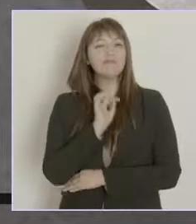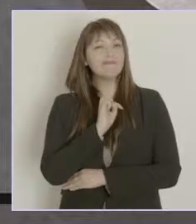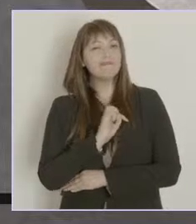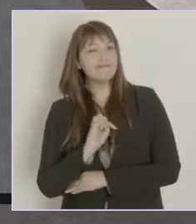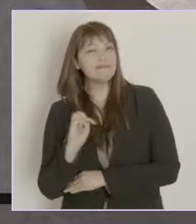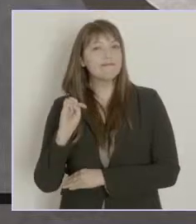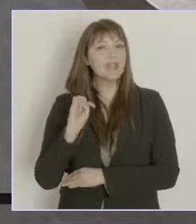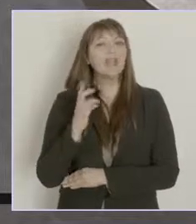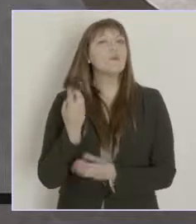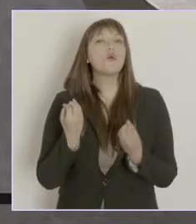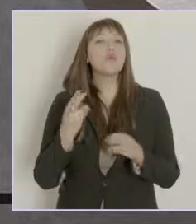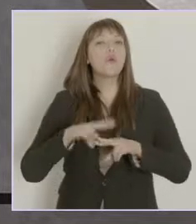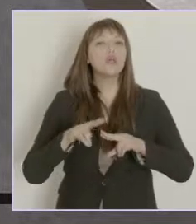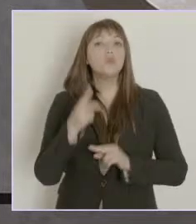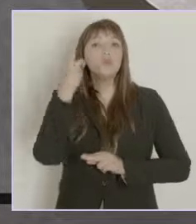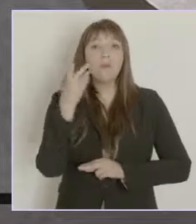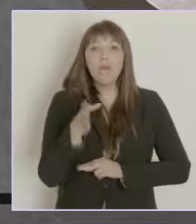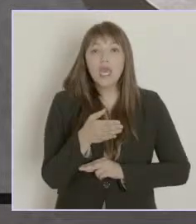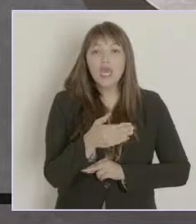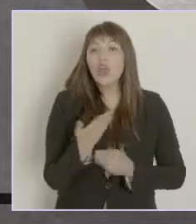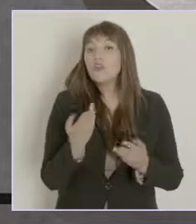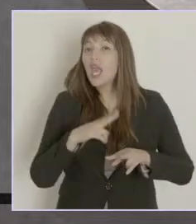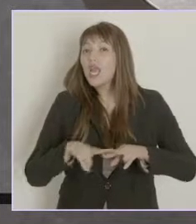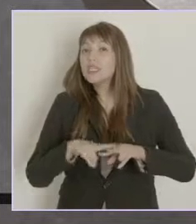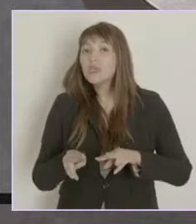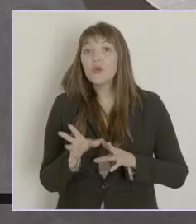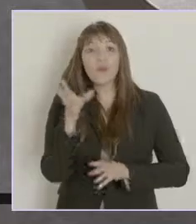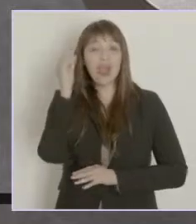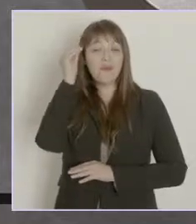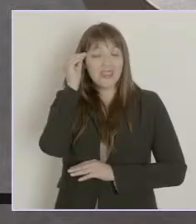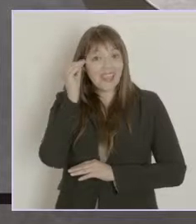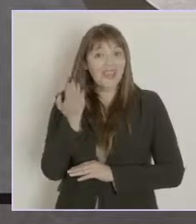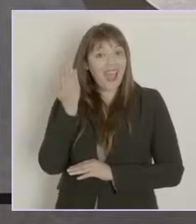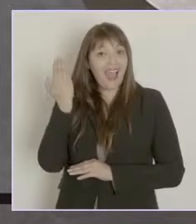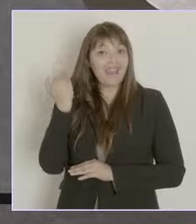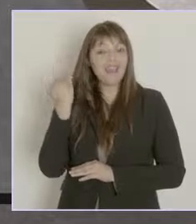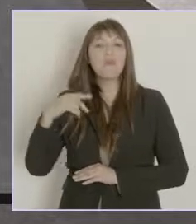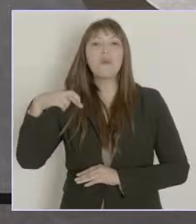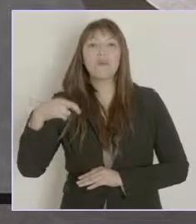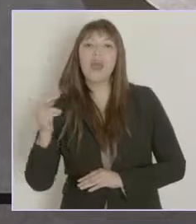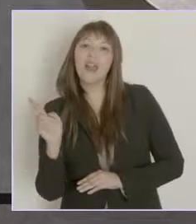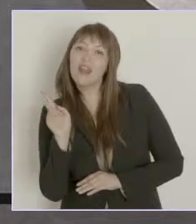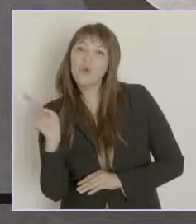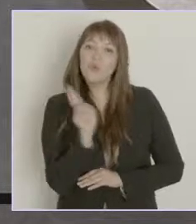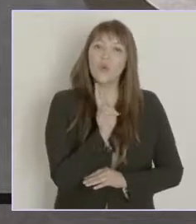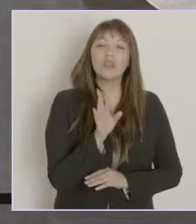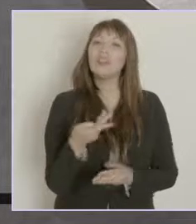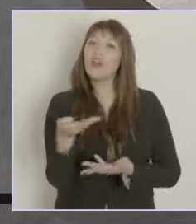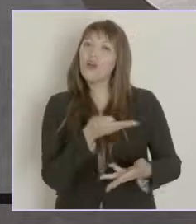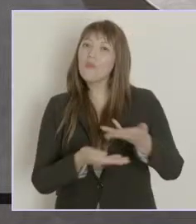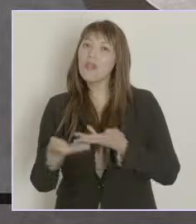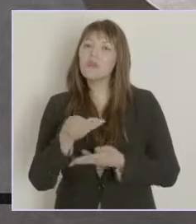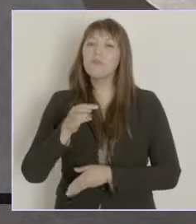pensó: ¿qué podemos hacer si solo tenemos uno?». Y con la lección que habían aprendido, dijo el papá: «¿Y